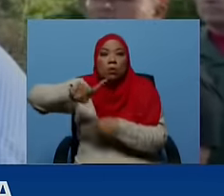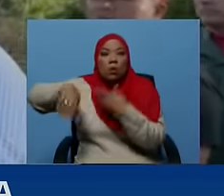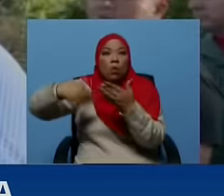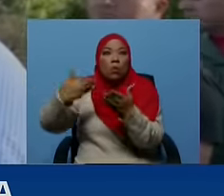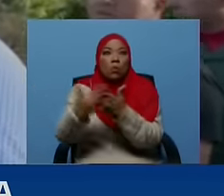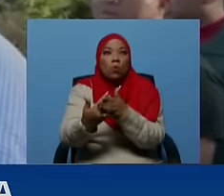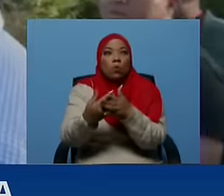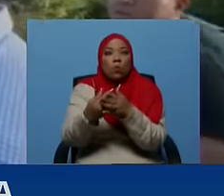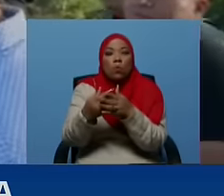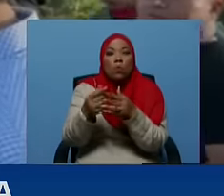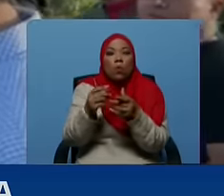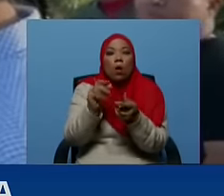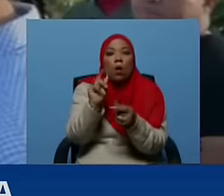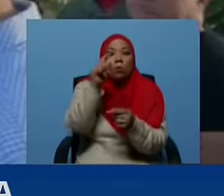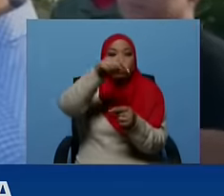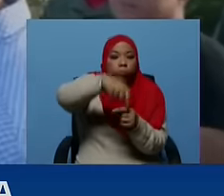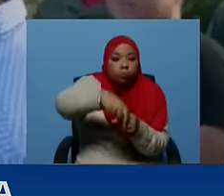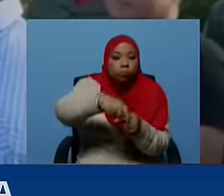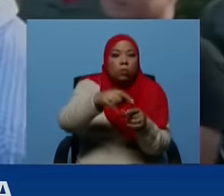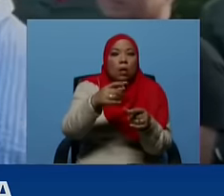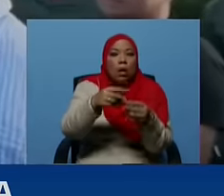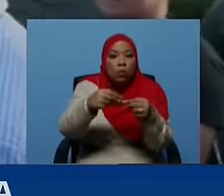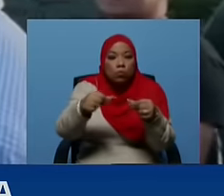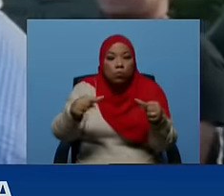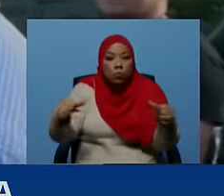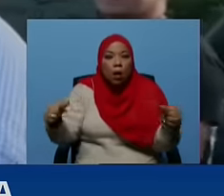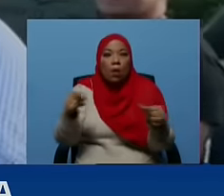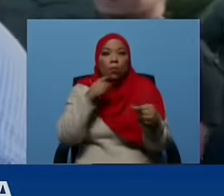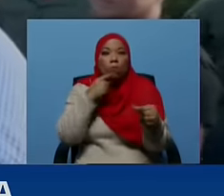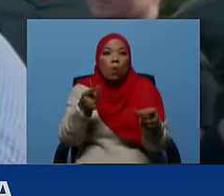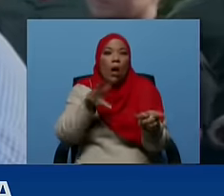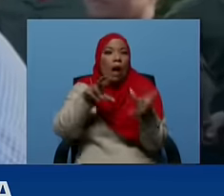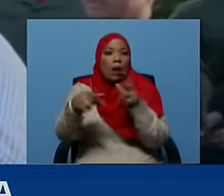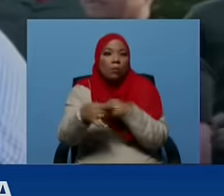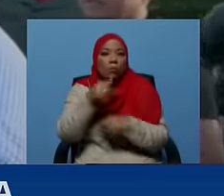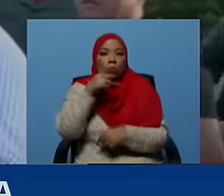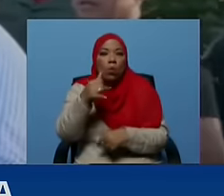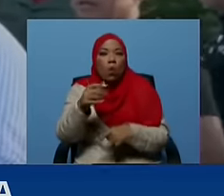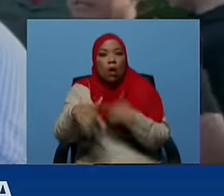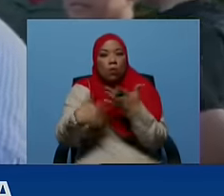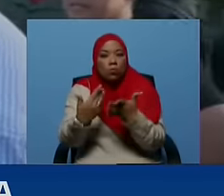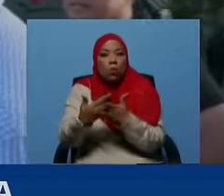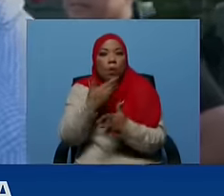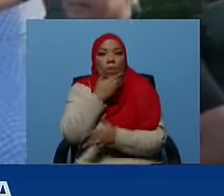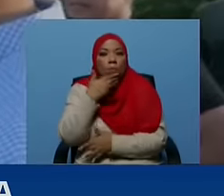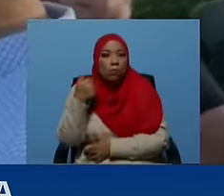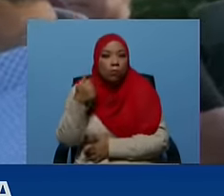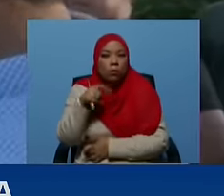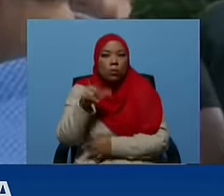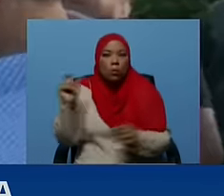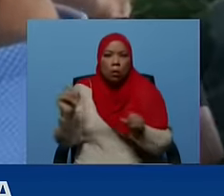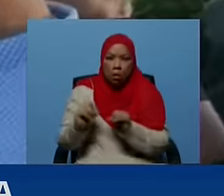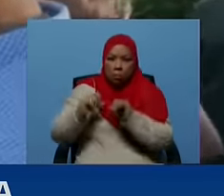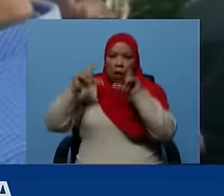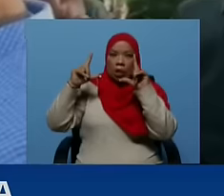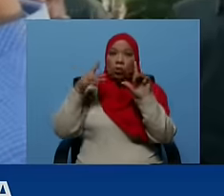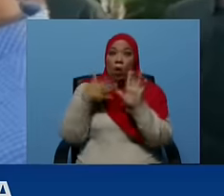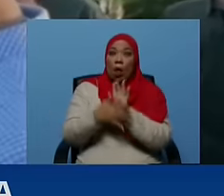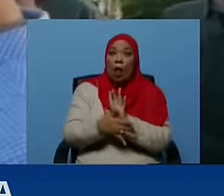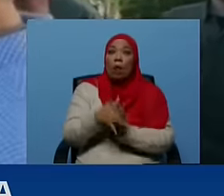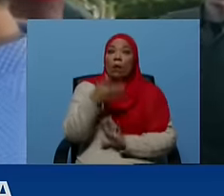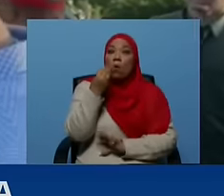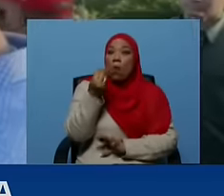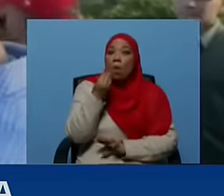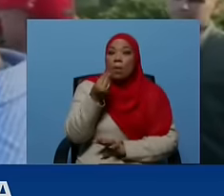traes el gajo y lo colocas en ese patrón Y sacas la naranja el tipo que tú quieres esa planta mejorada mira pero impresionante porque uno se come